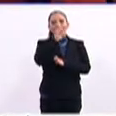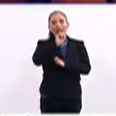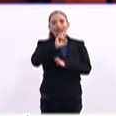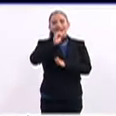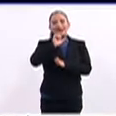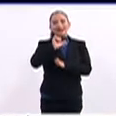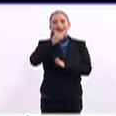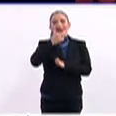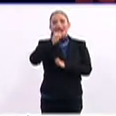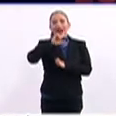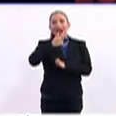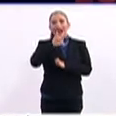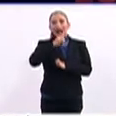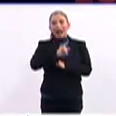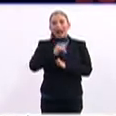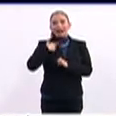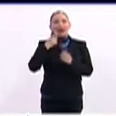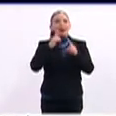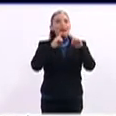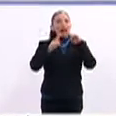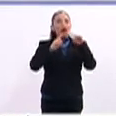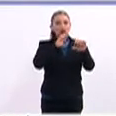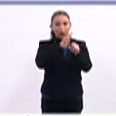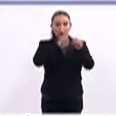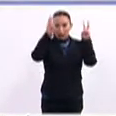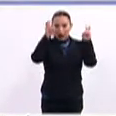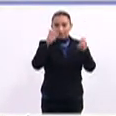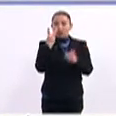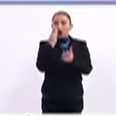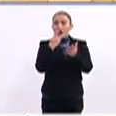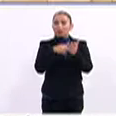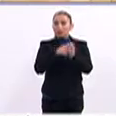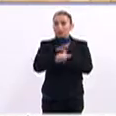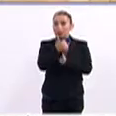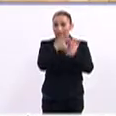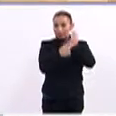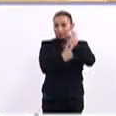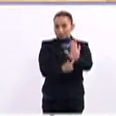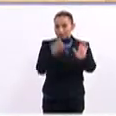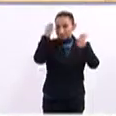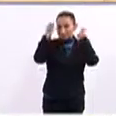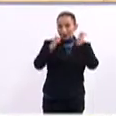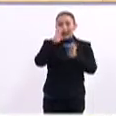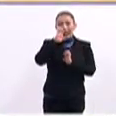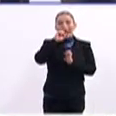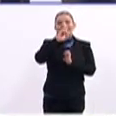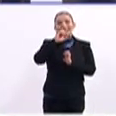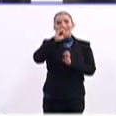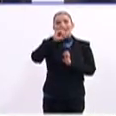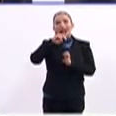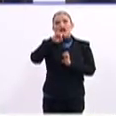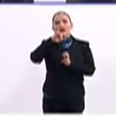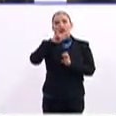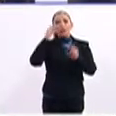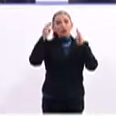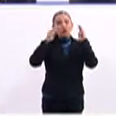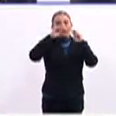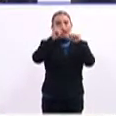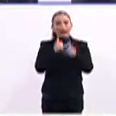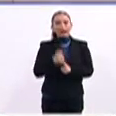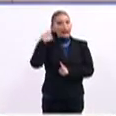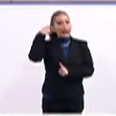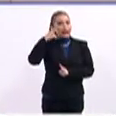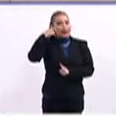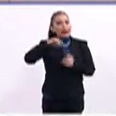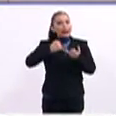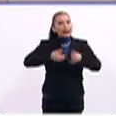Shanghái con su obra Diálogos Naturales. Para 2011 presentó la muestra Esencia Nómada en el Museo de Arte de Querétaro